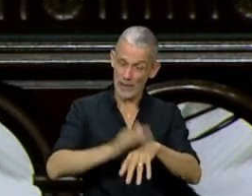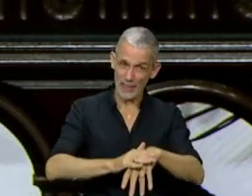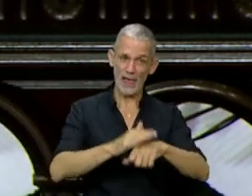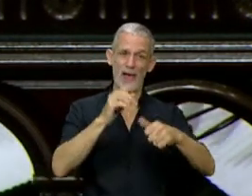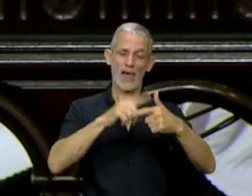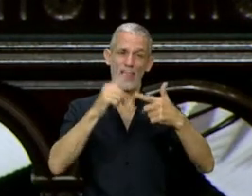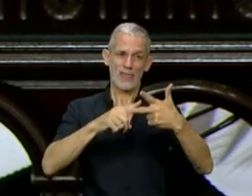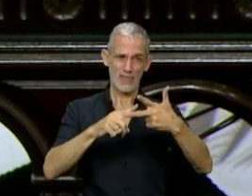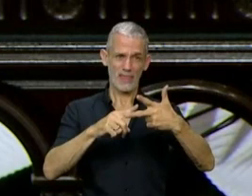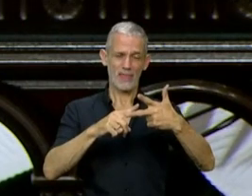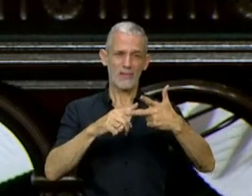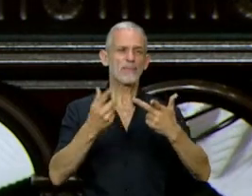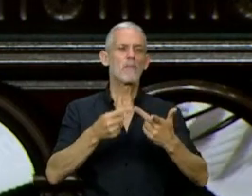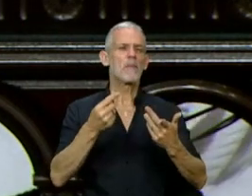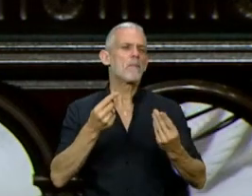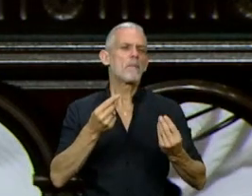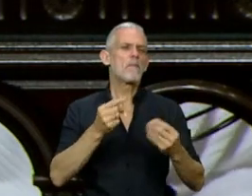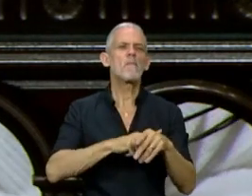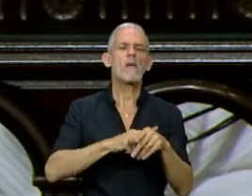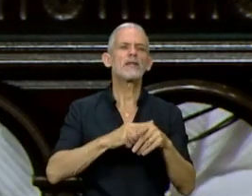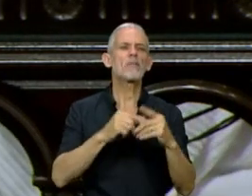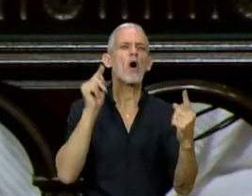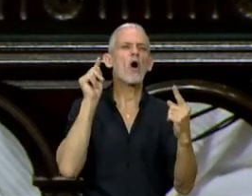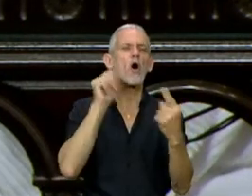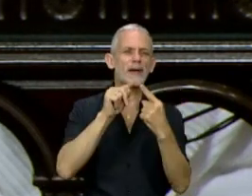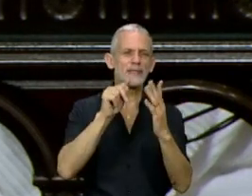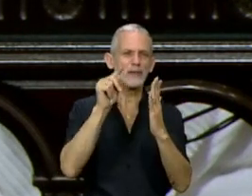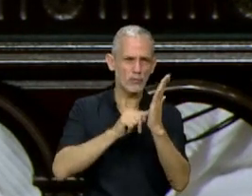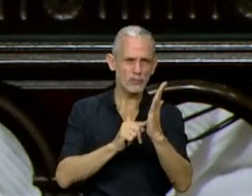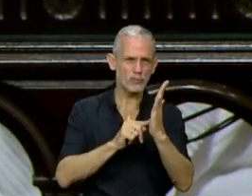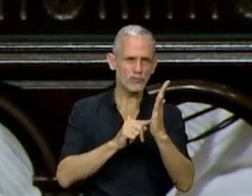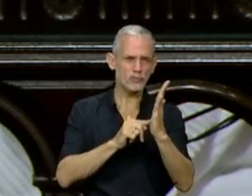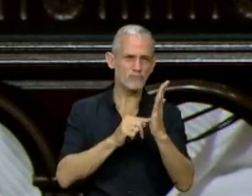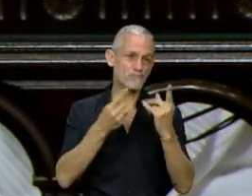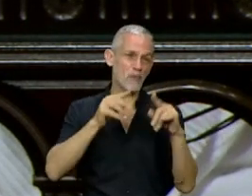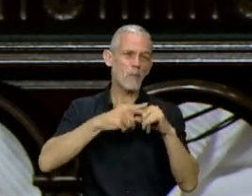responsabilidad a la hora de plantear los objetivos de la política económica. Tal es así